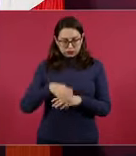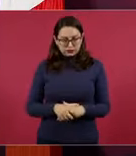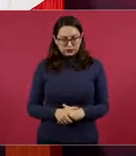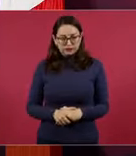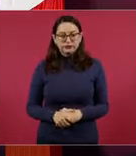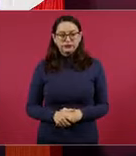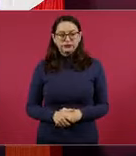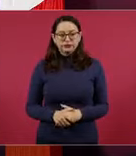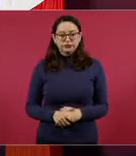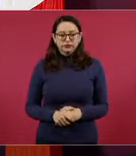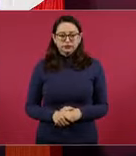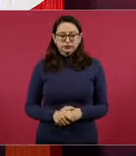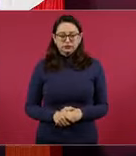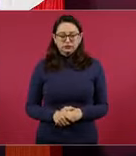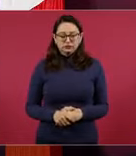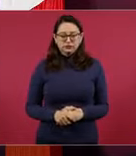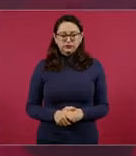que